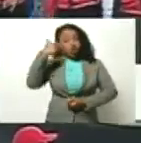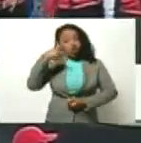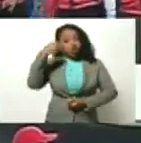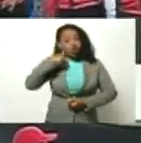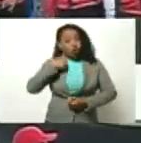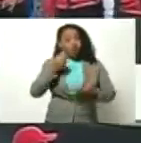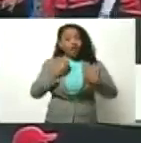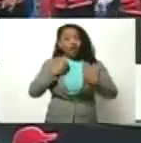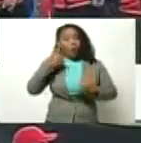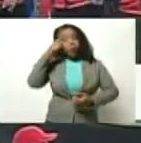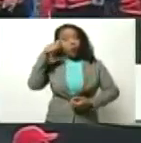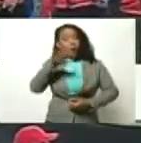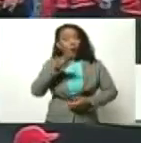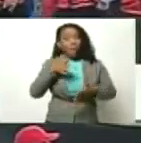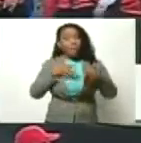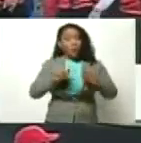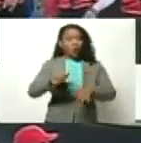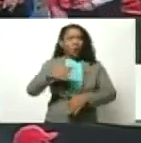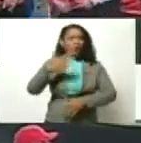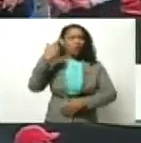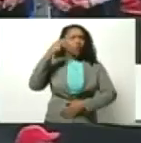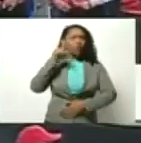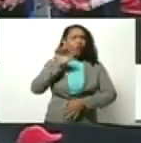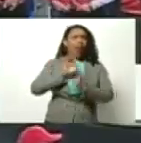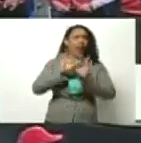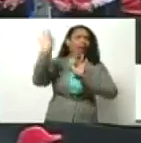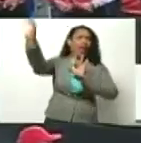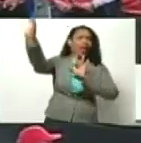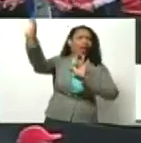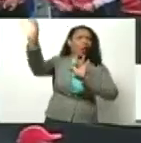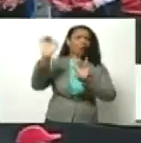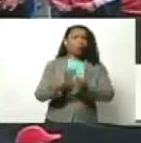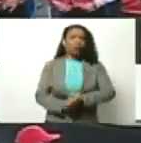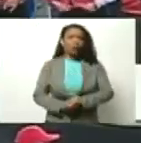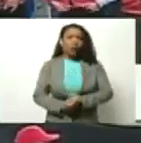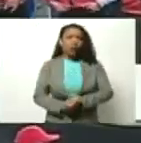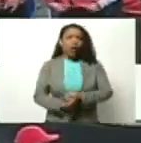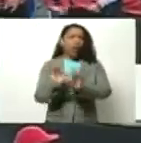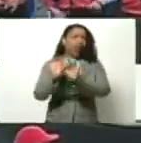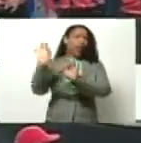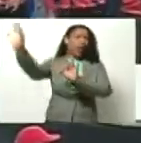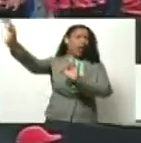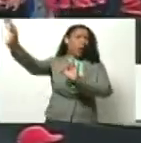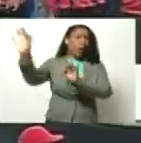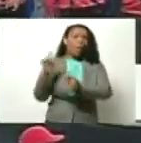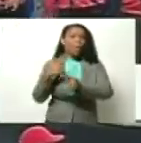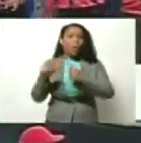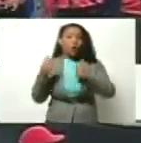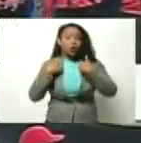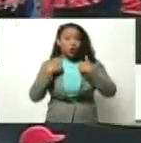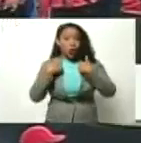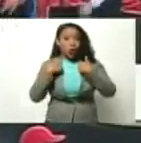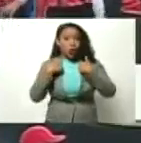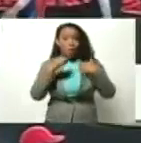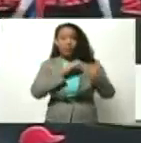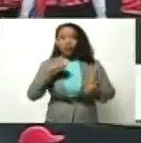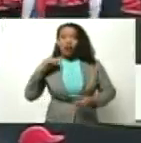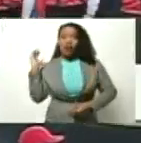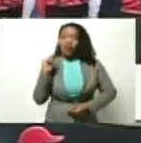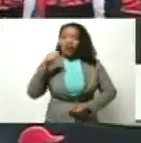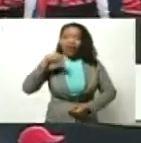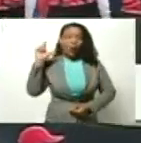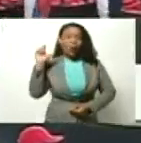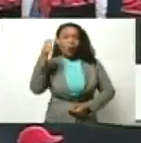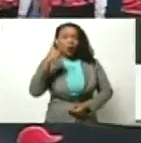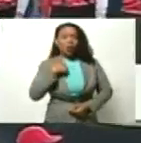pueblo de por allá de por allá pero uno viene yo en lo personal vengo a guárico